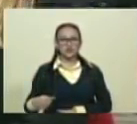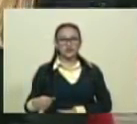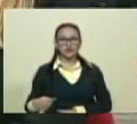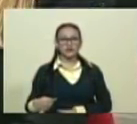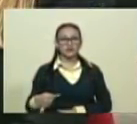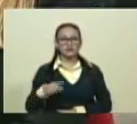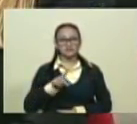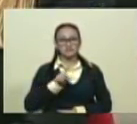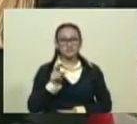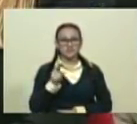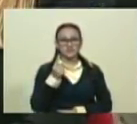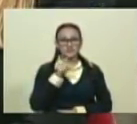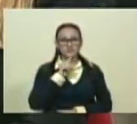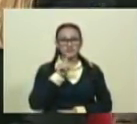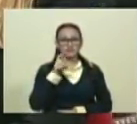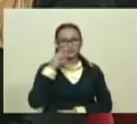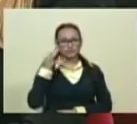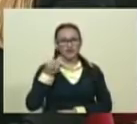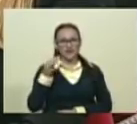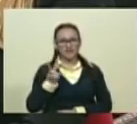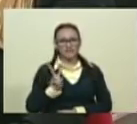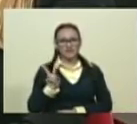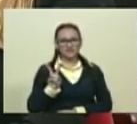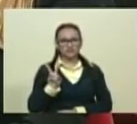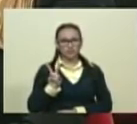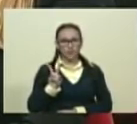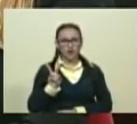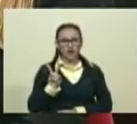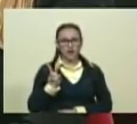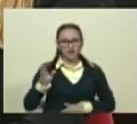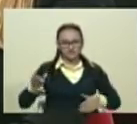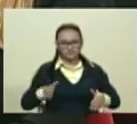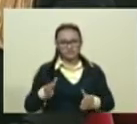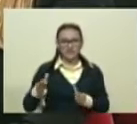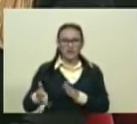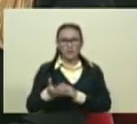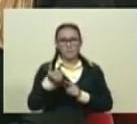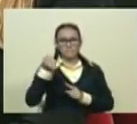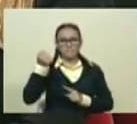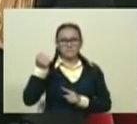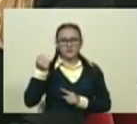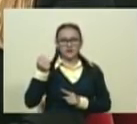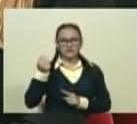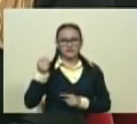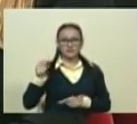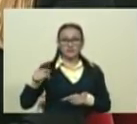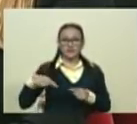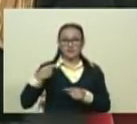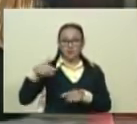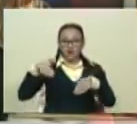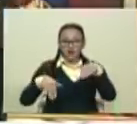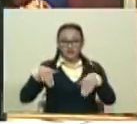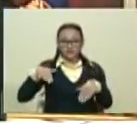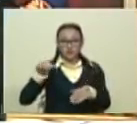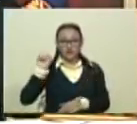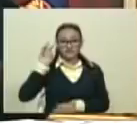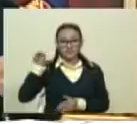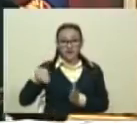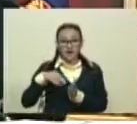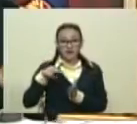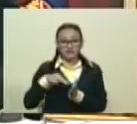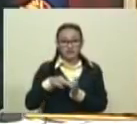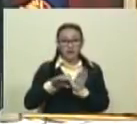primera pregunta es, ¿cree usted que Venezuela ha retomado el sendero de la recuperación luego de la elección de la Asamblea